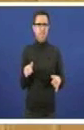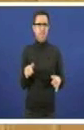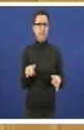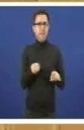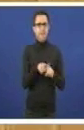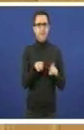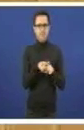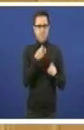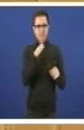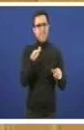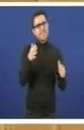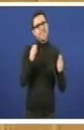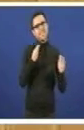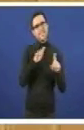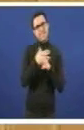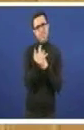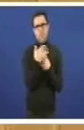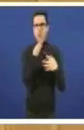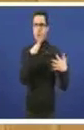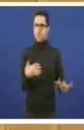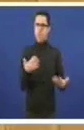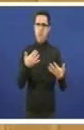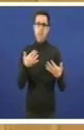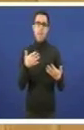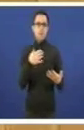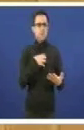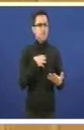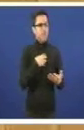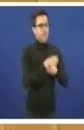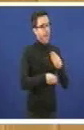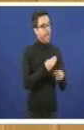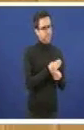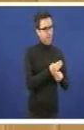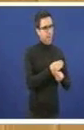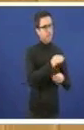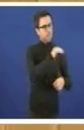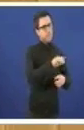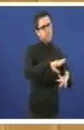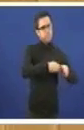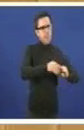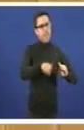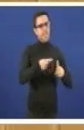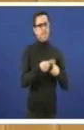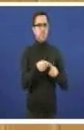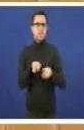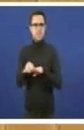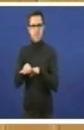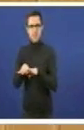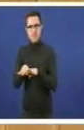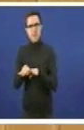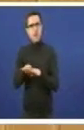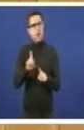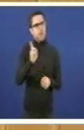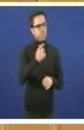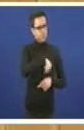estamos pasando non se pode practicar e despois criticar é o que están a facer vostedes levan anos utilizando esta